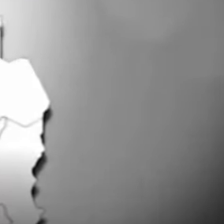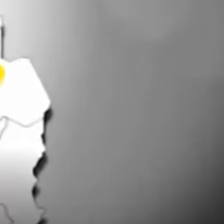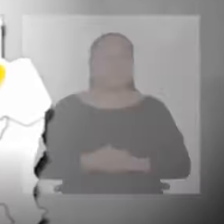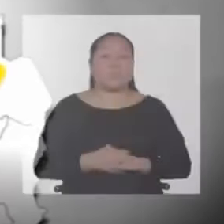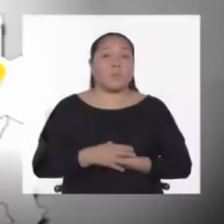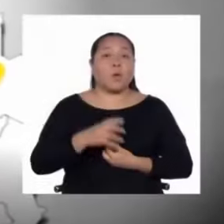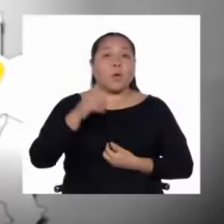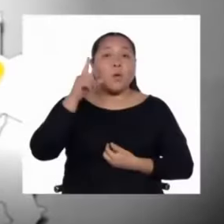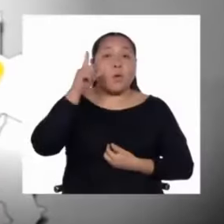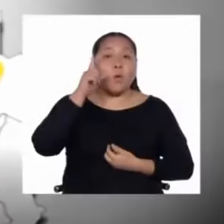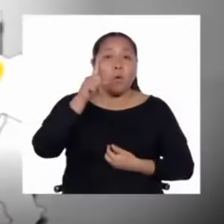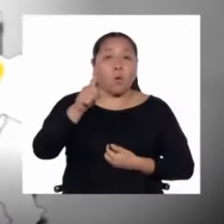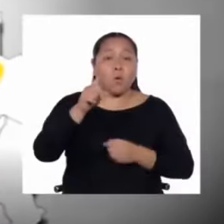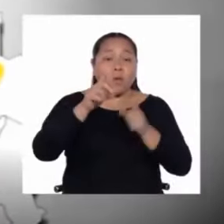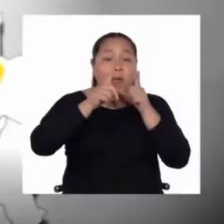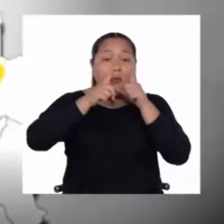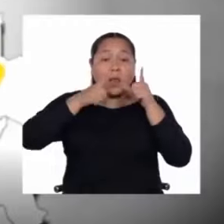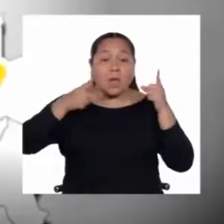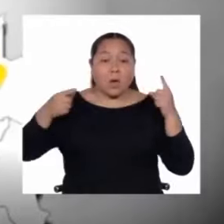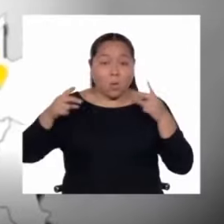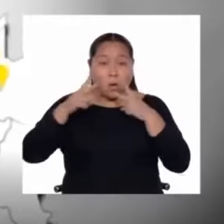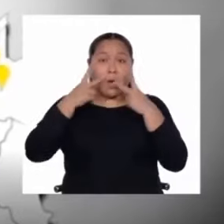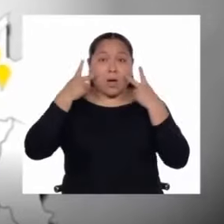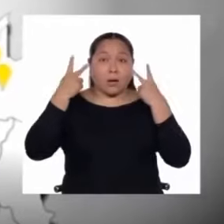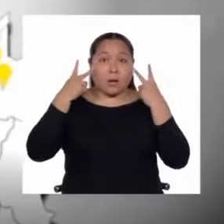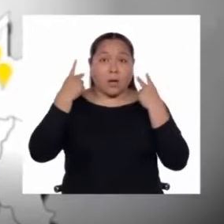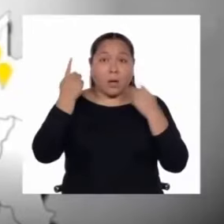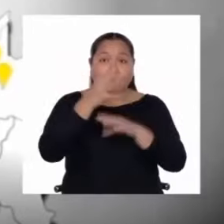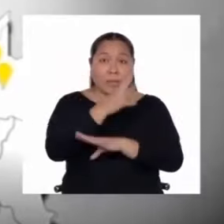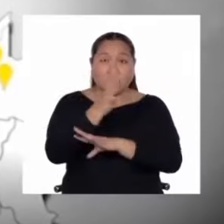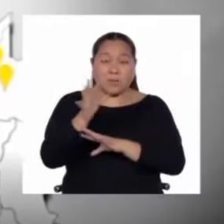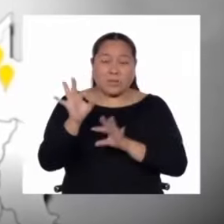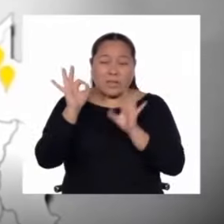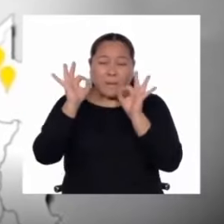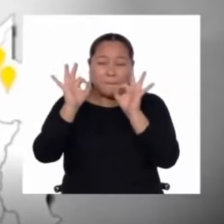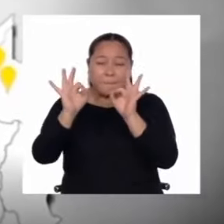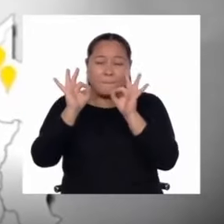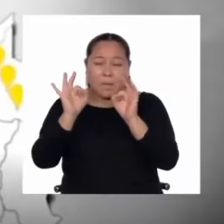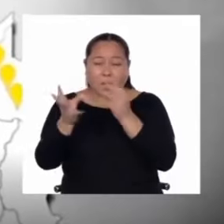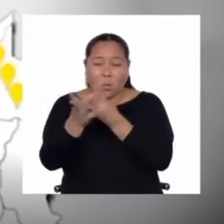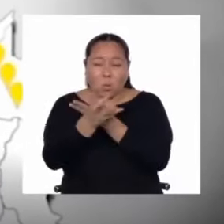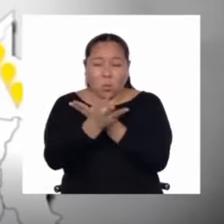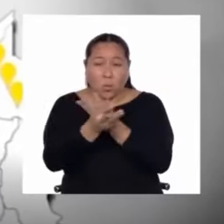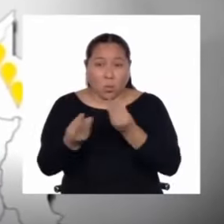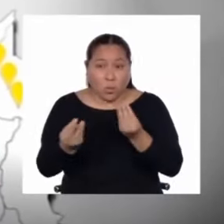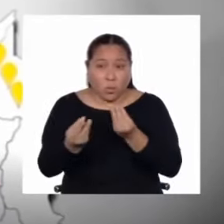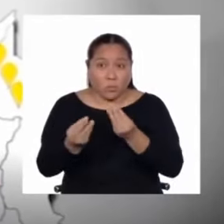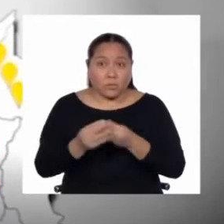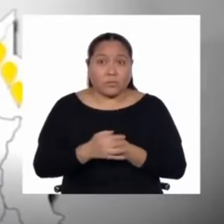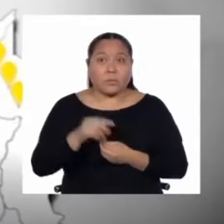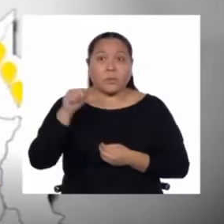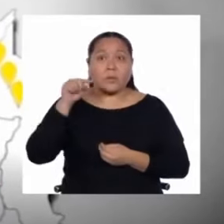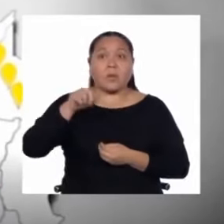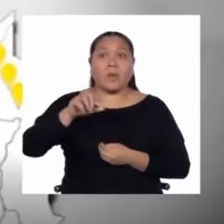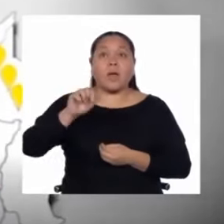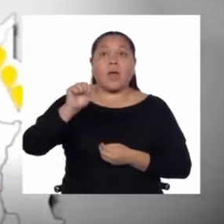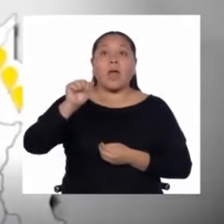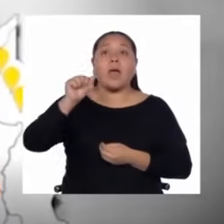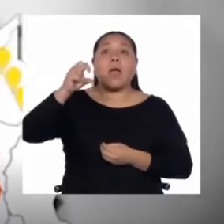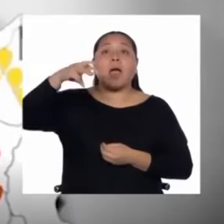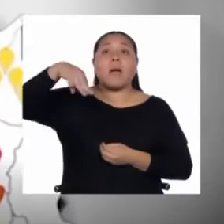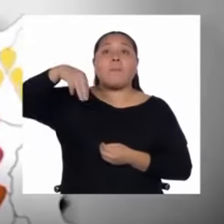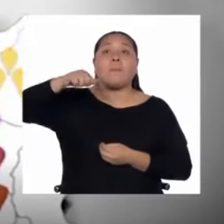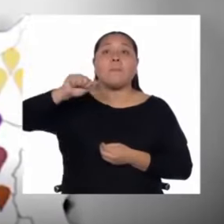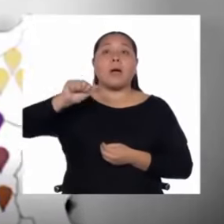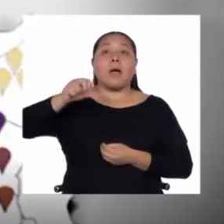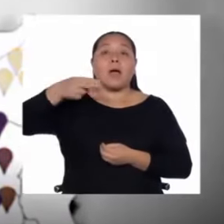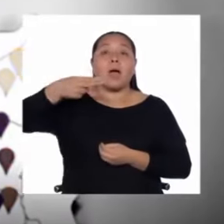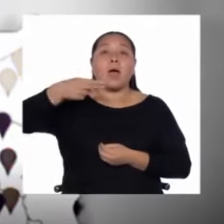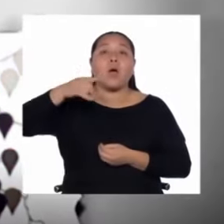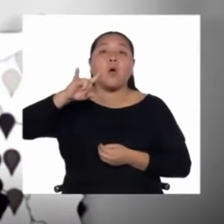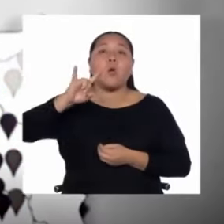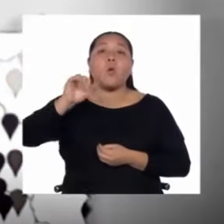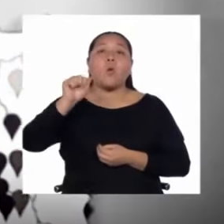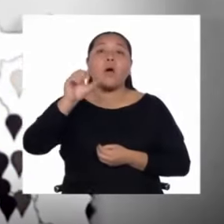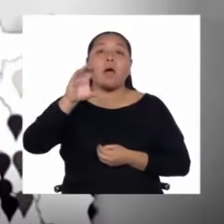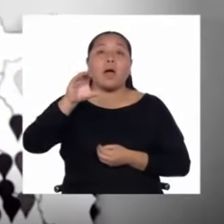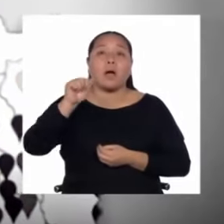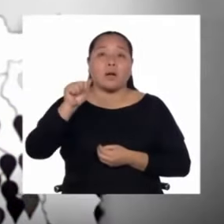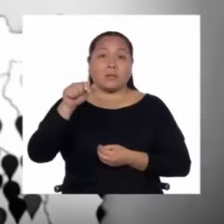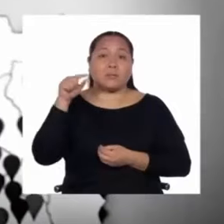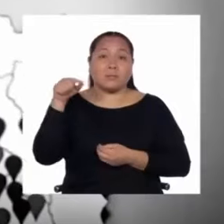Una de esas lenguas amazónicas que se encuentra en peligro de extinción es el amahuaca.